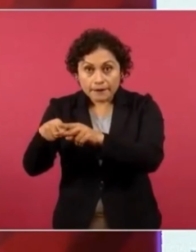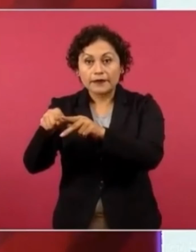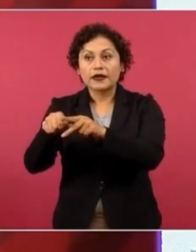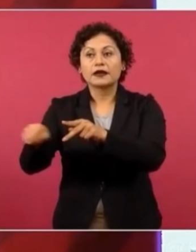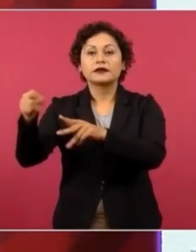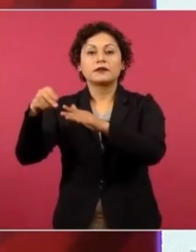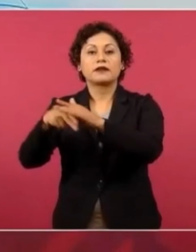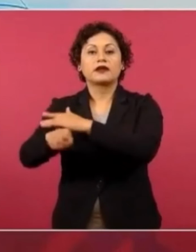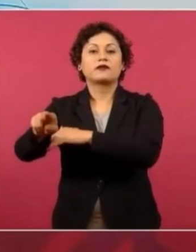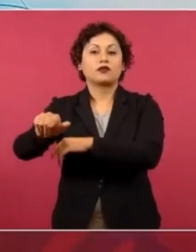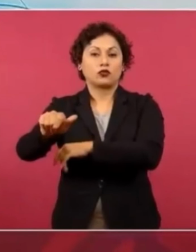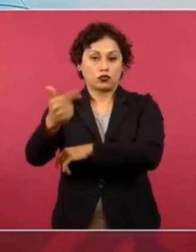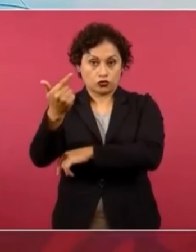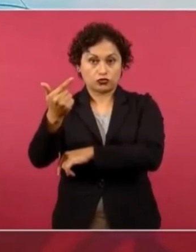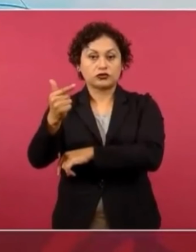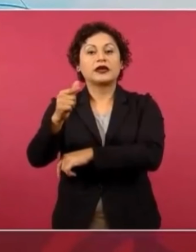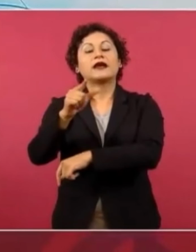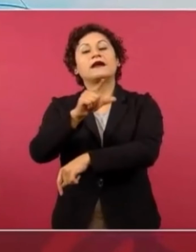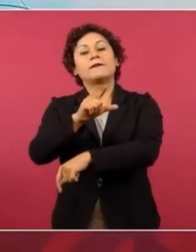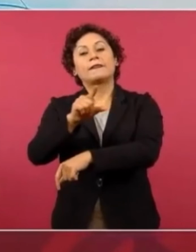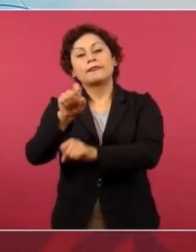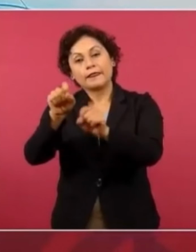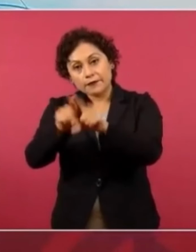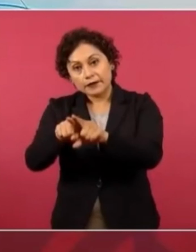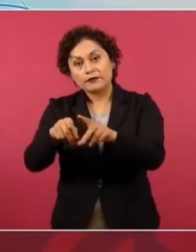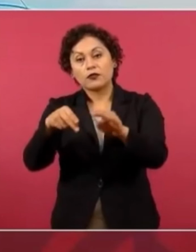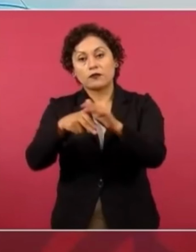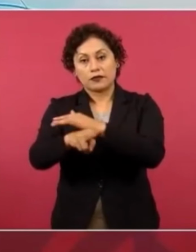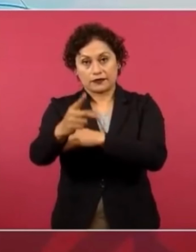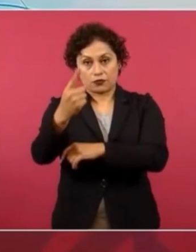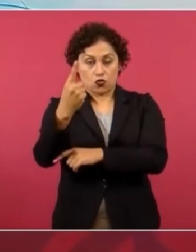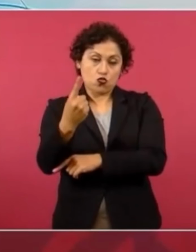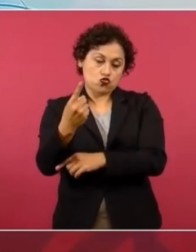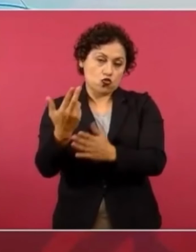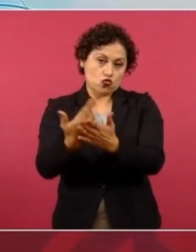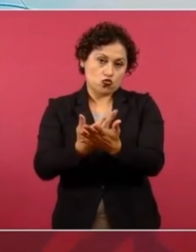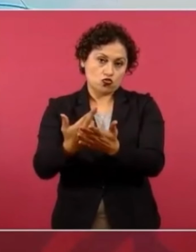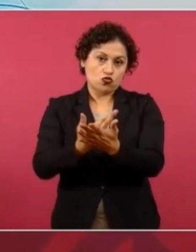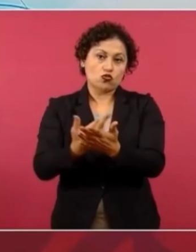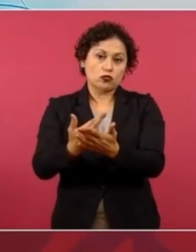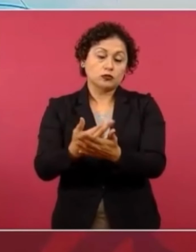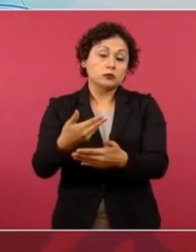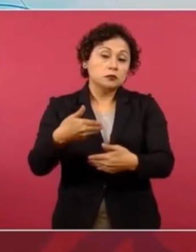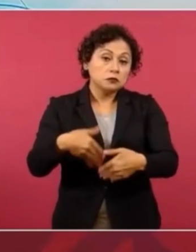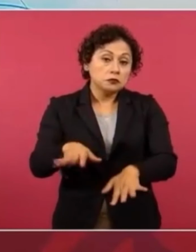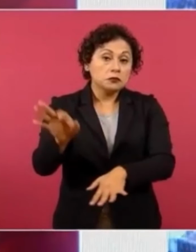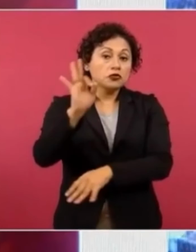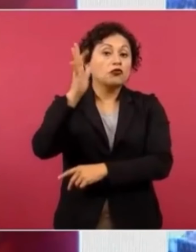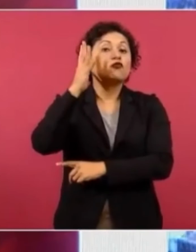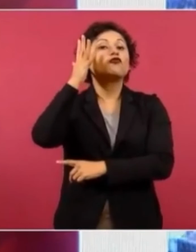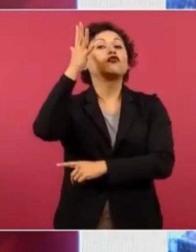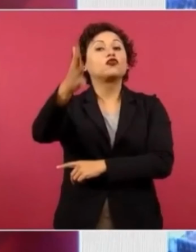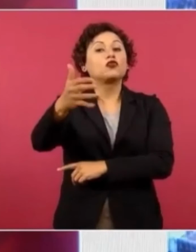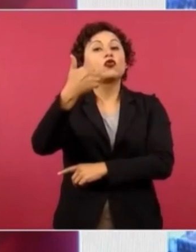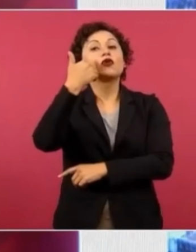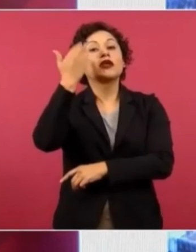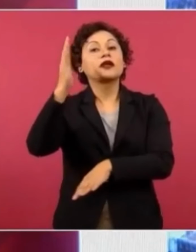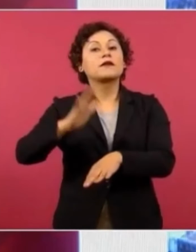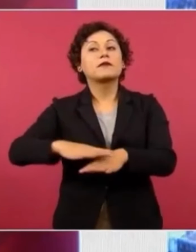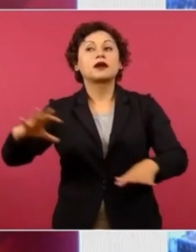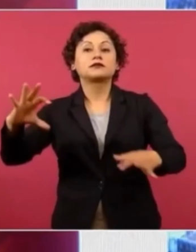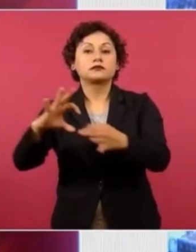1 y posteriormente, en algún momento, si se requiere para otras administraciones, la llegada de la línea